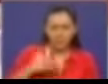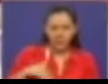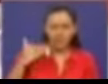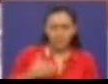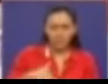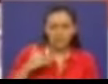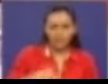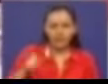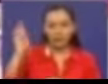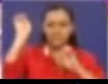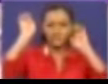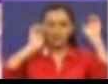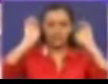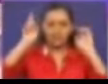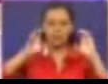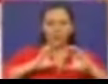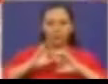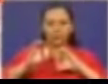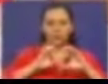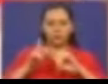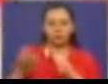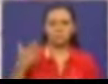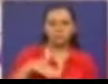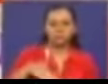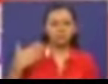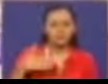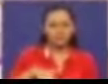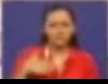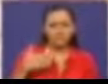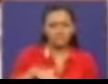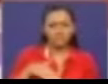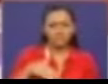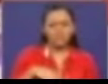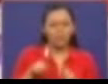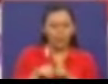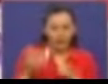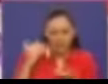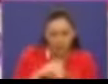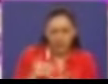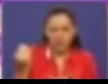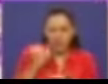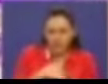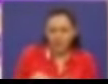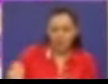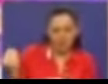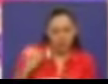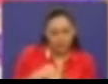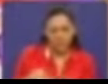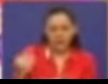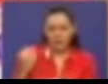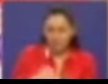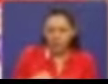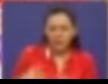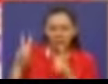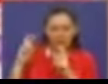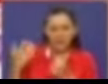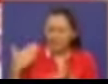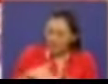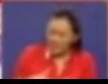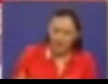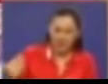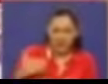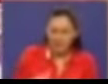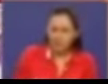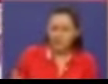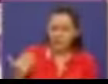políticas de comunicación. Se llama framing en inglés, marco. Cogen un marco, démosle a cada rato diciendo